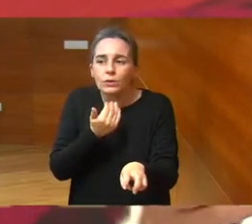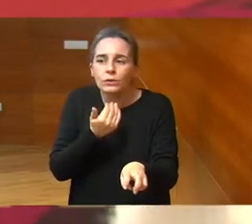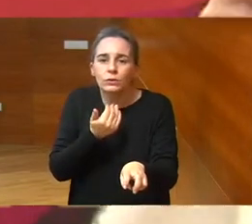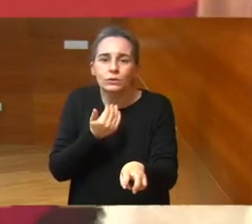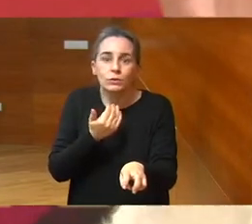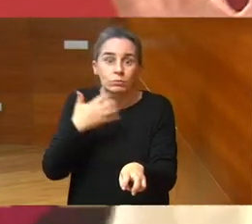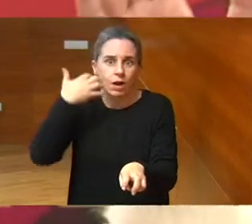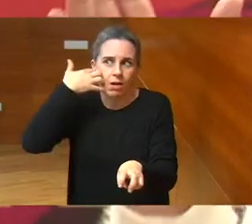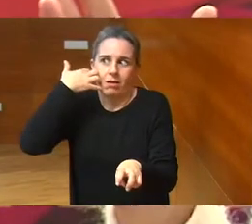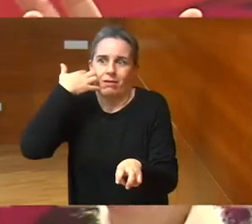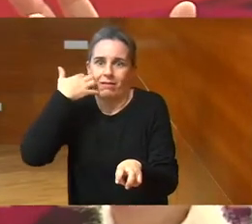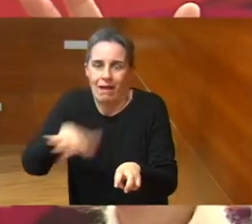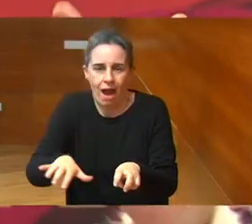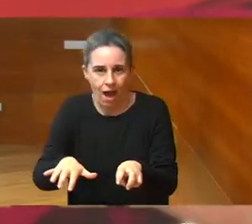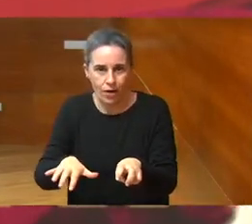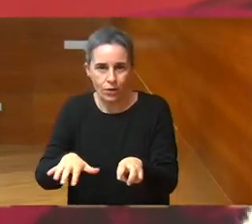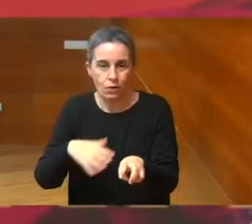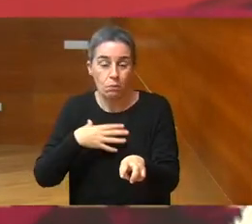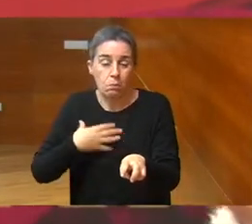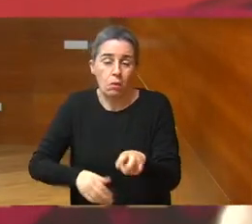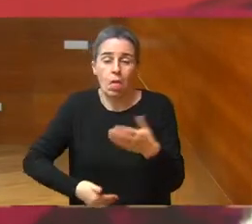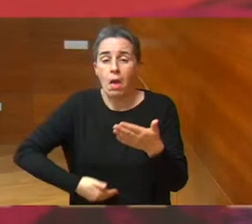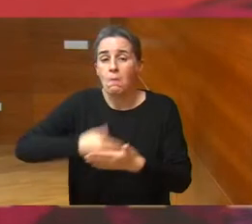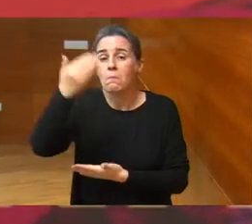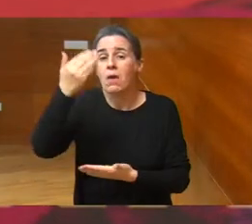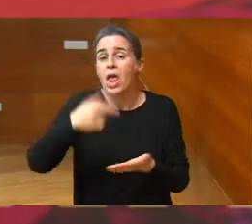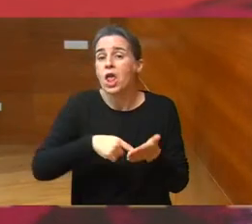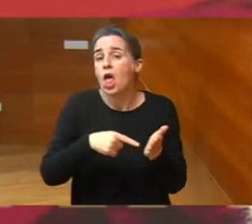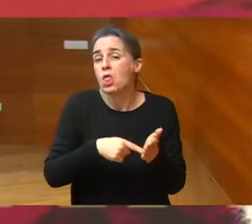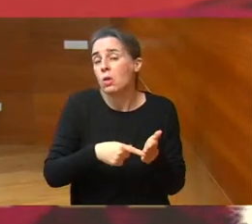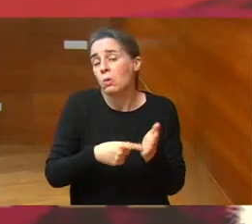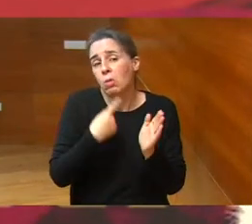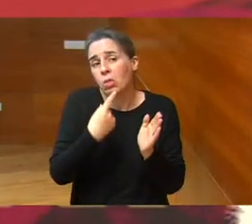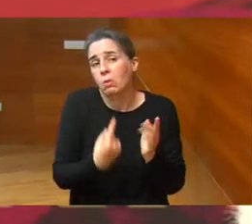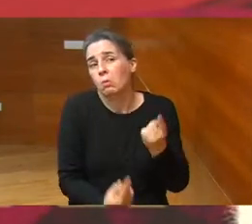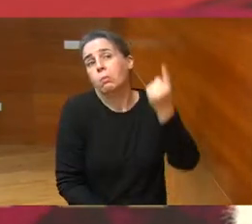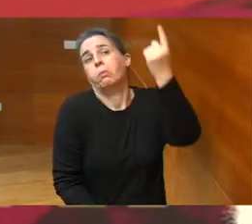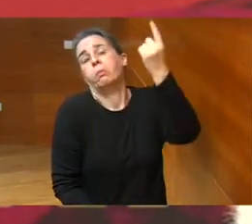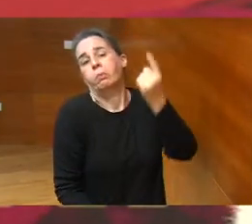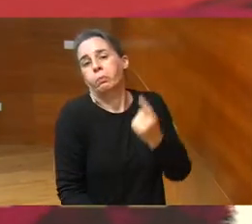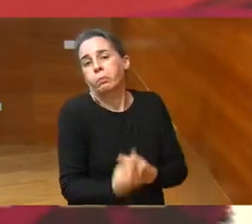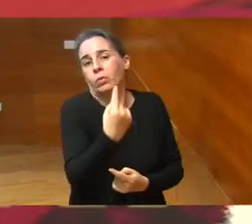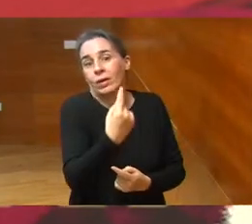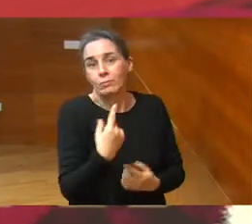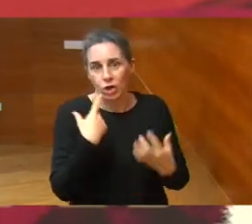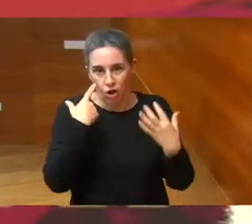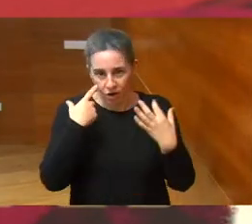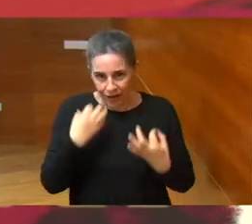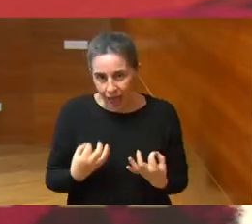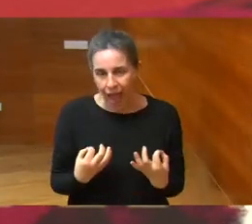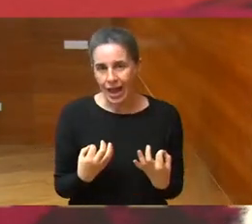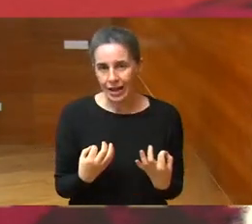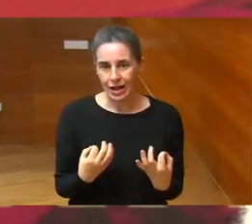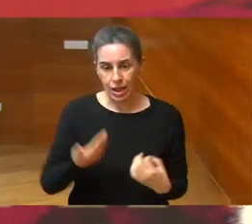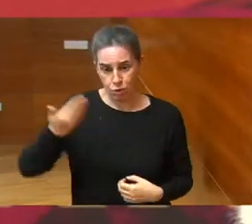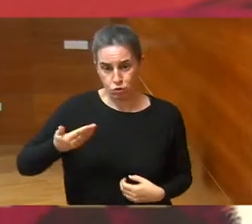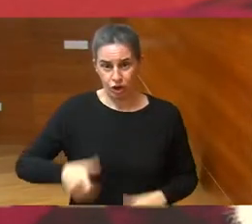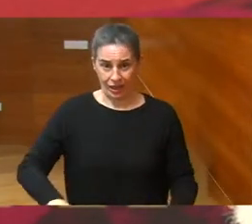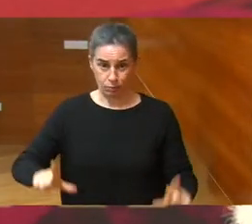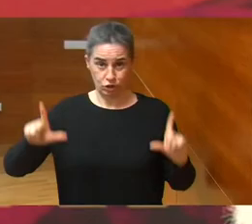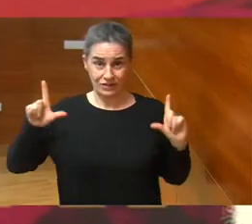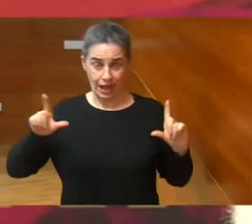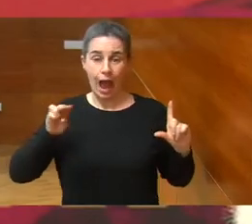exótico que sacaban así una vez pero o que consideraban personas y era a él La Piñera que enseguida